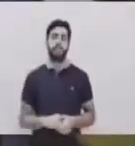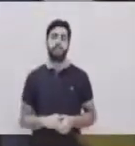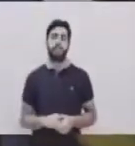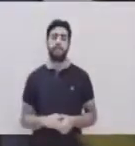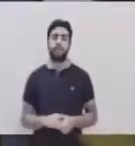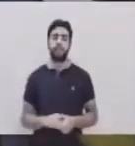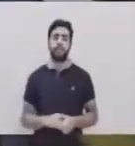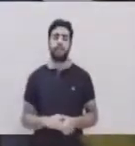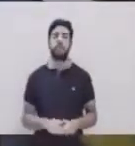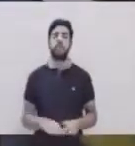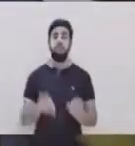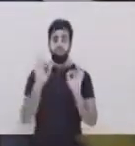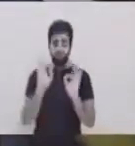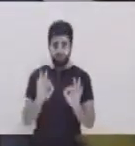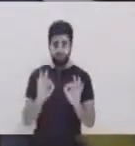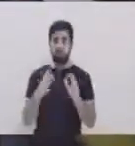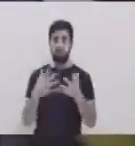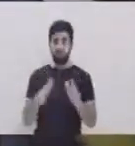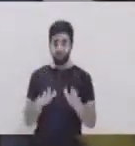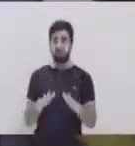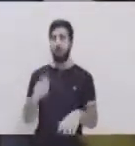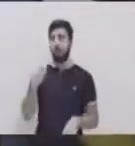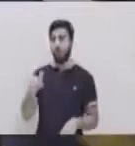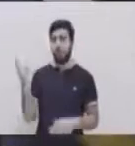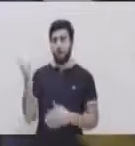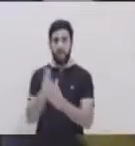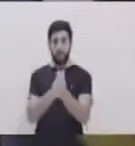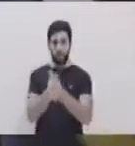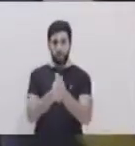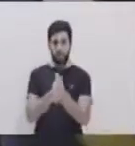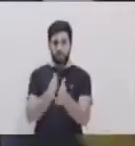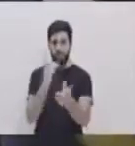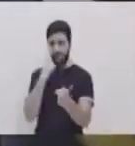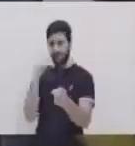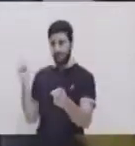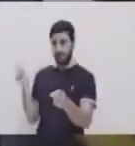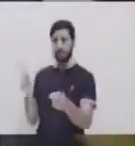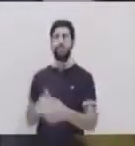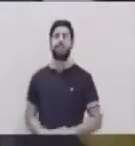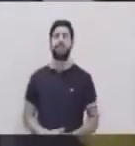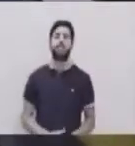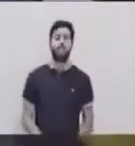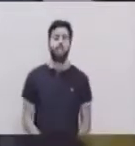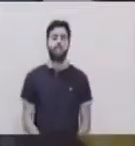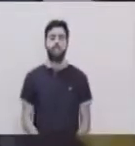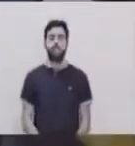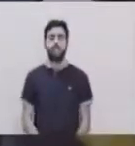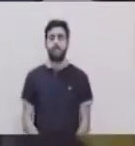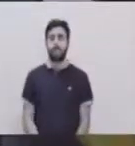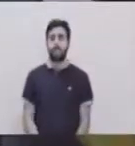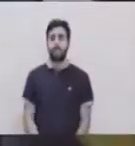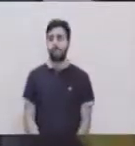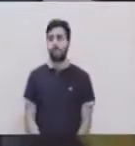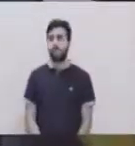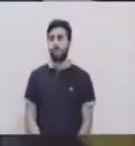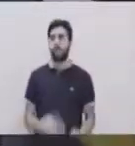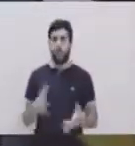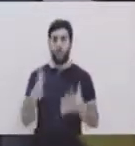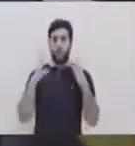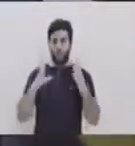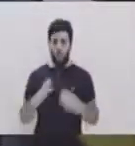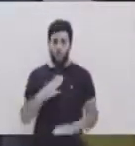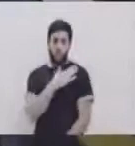Eso, muy bien. Vamos a frotar nuestras manitas, eso, pasamos por todo